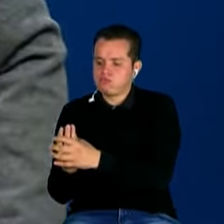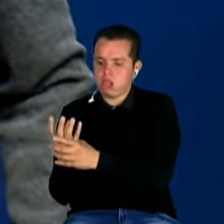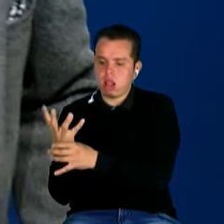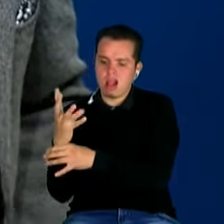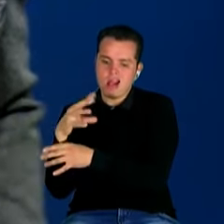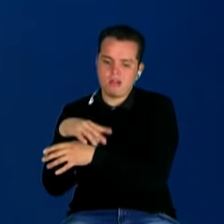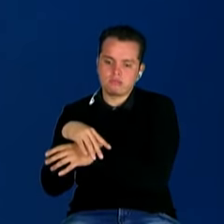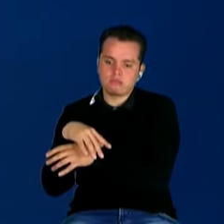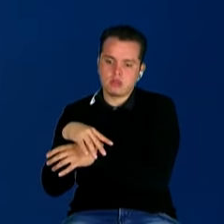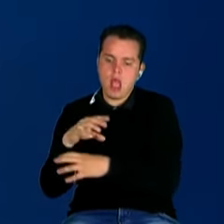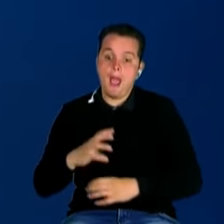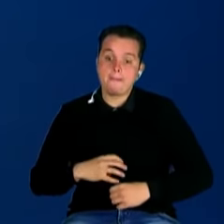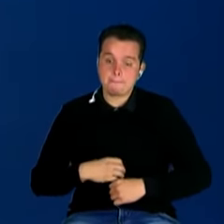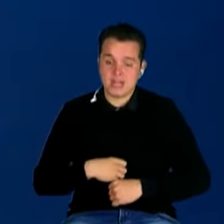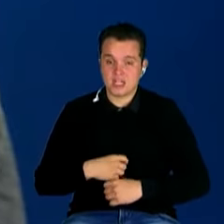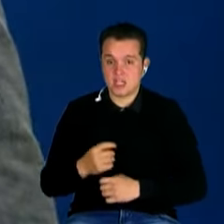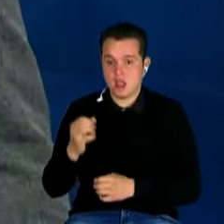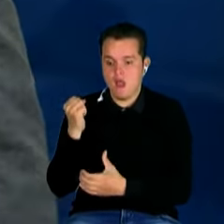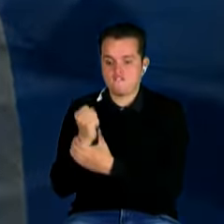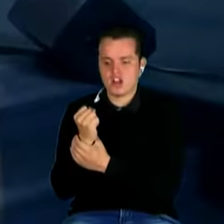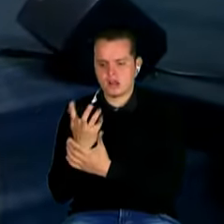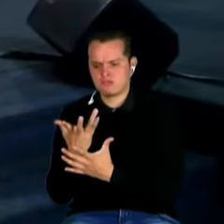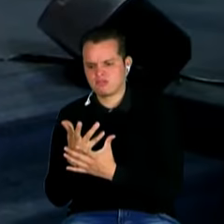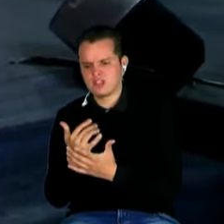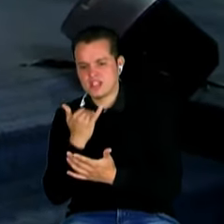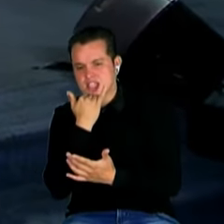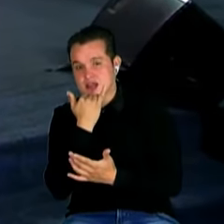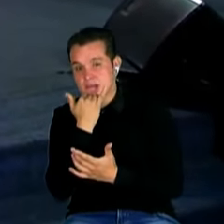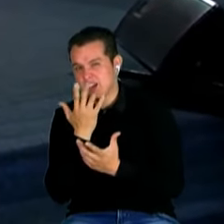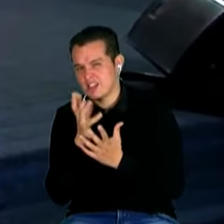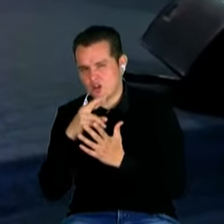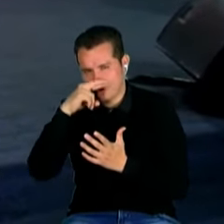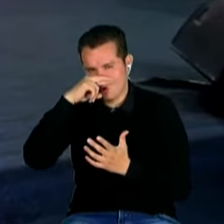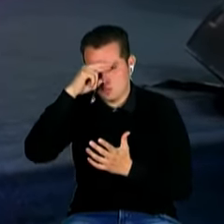aquellas circunstancias que nos pasan, que son difíciles? Romanos 8.